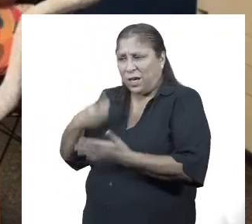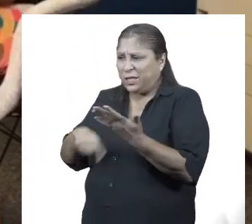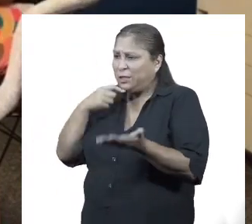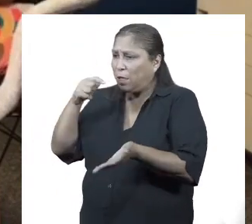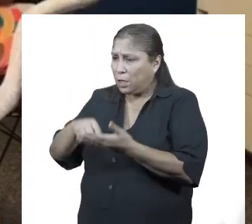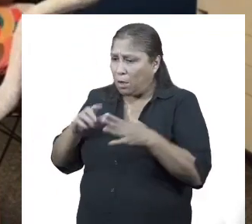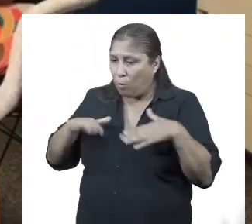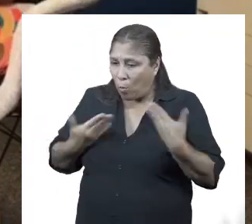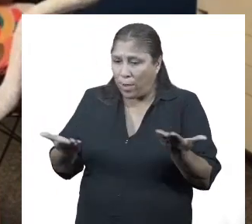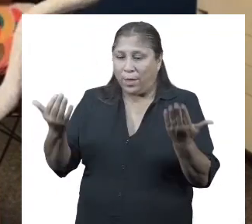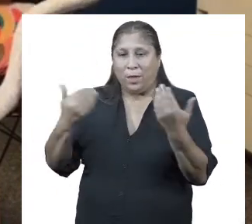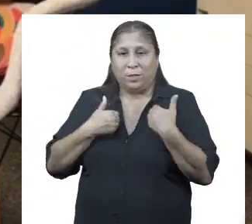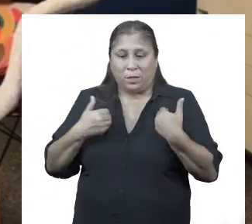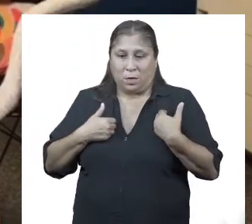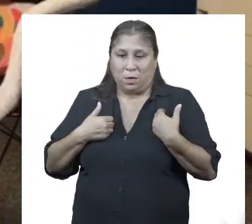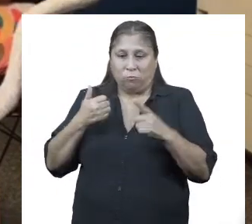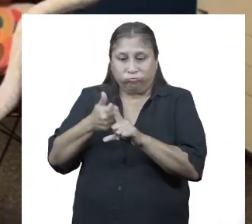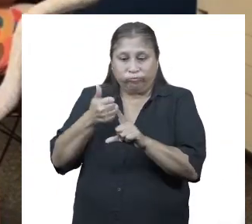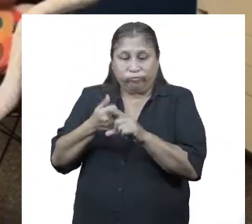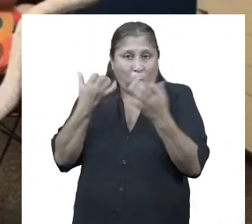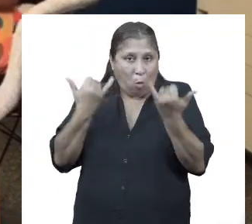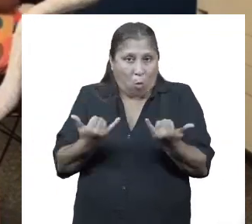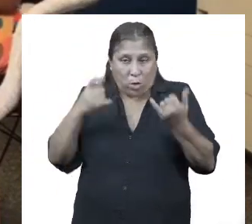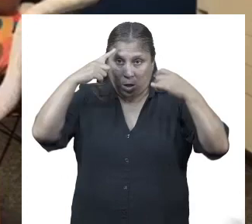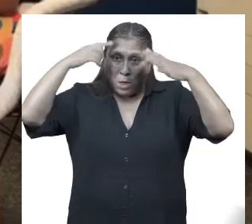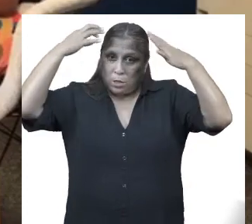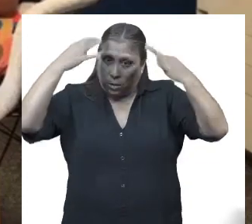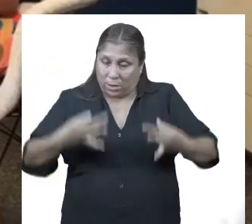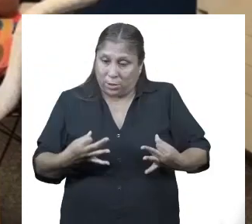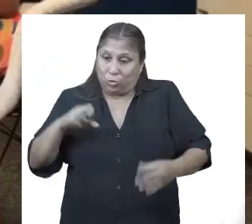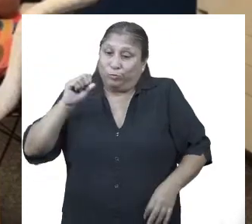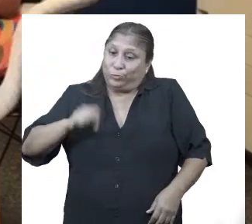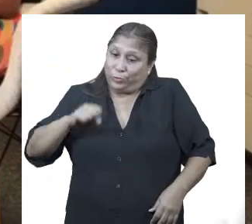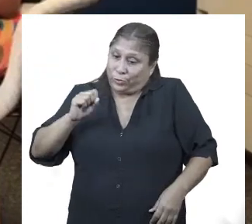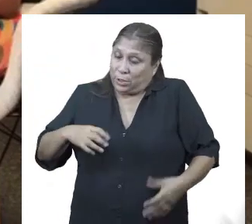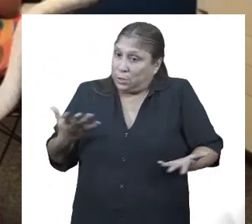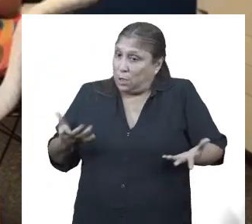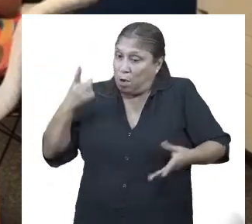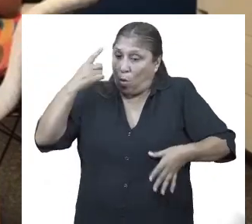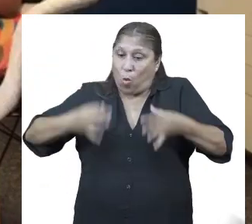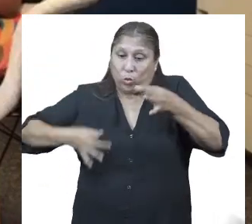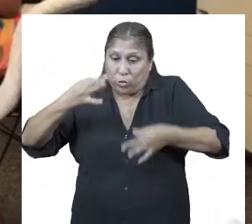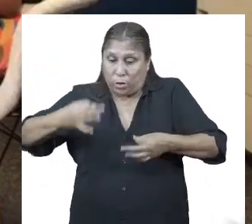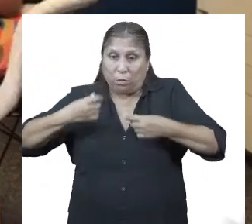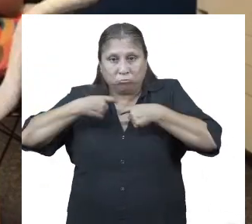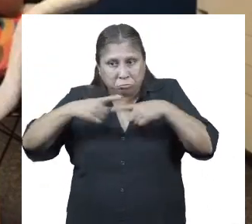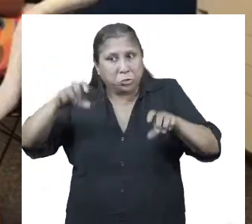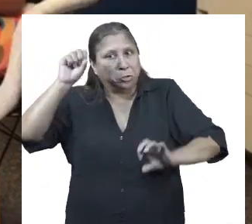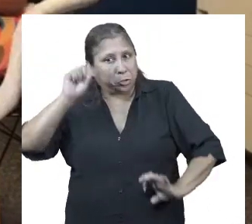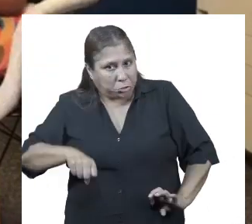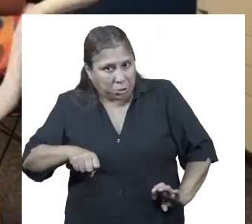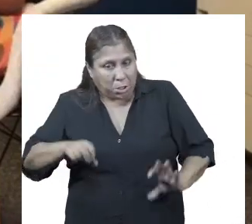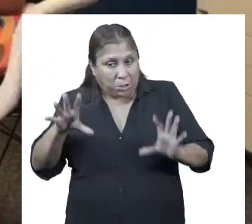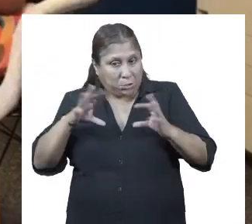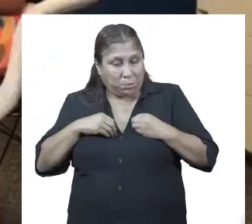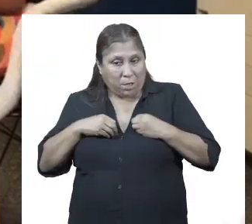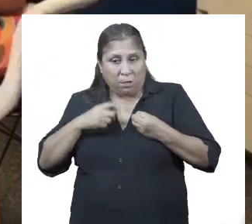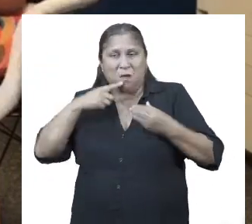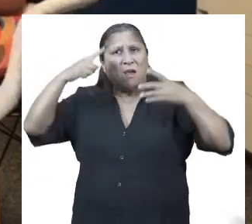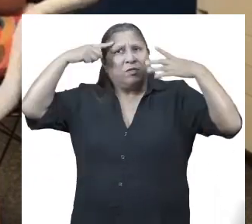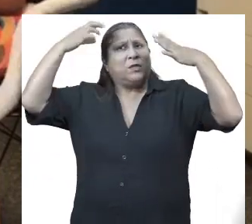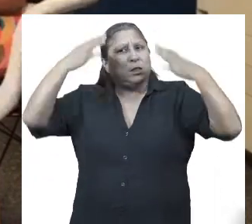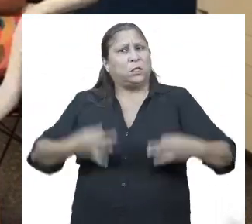que ella pueda tener en sus manos hoy la decisión, si es que el juzgado lo declara fundado, de poder